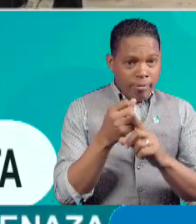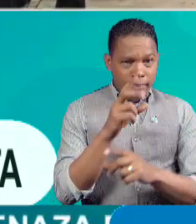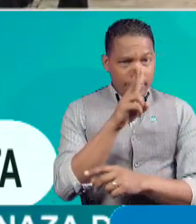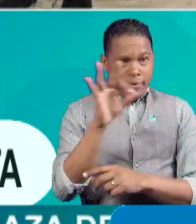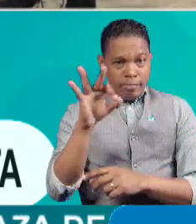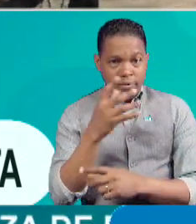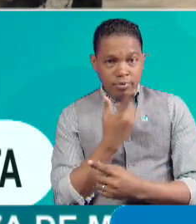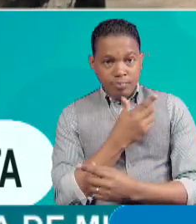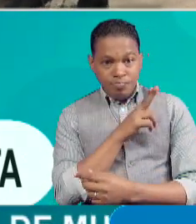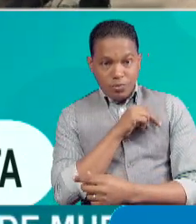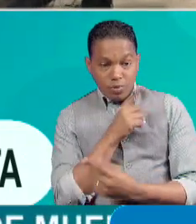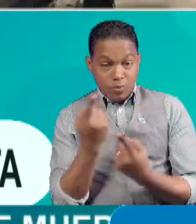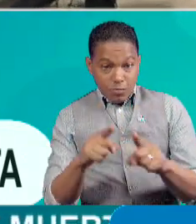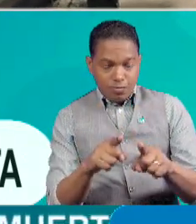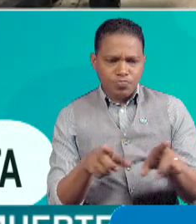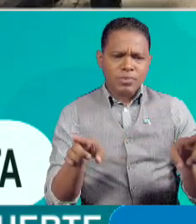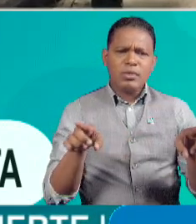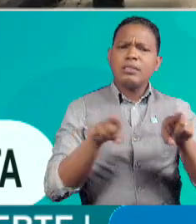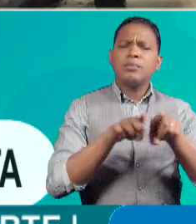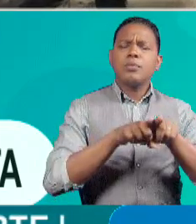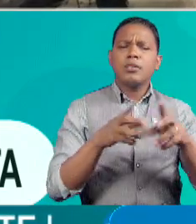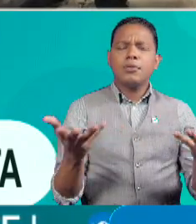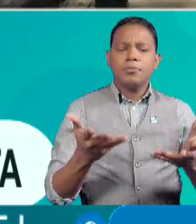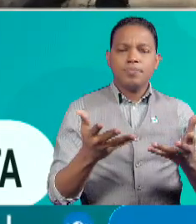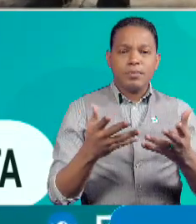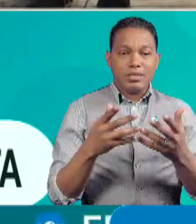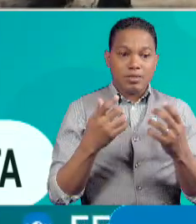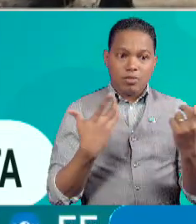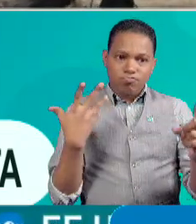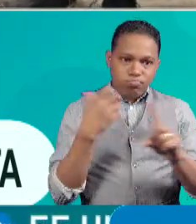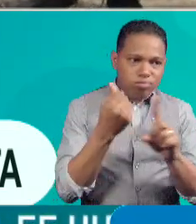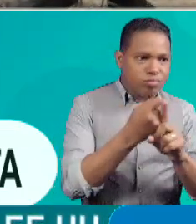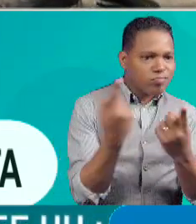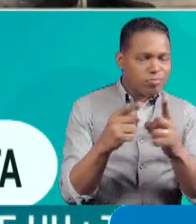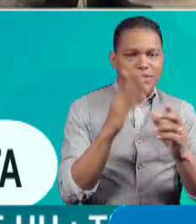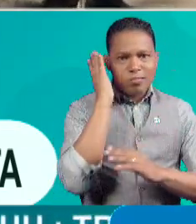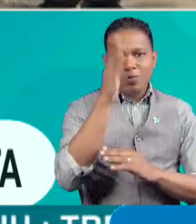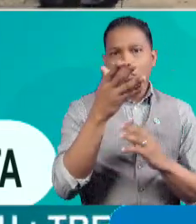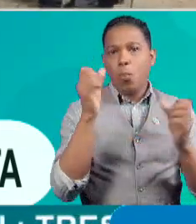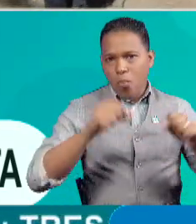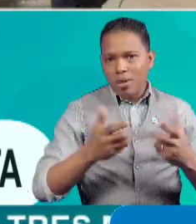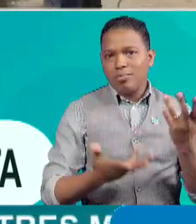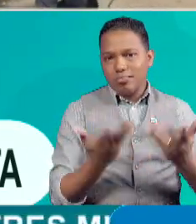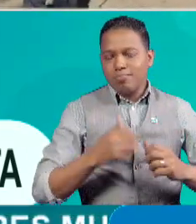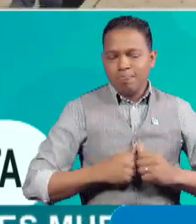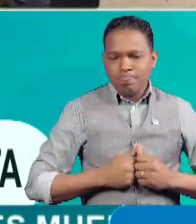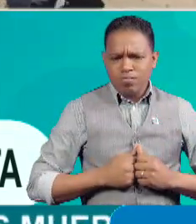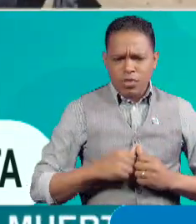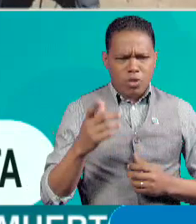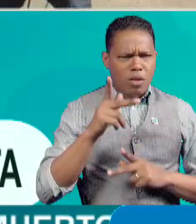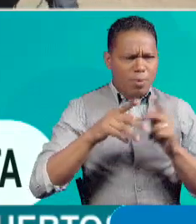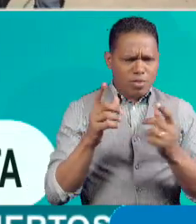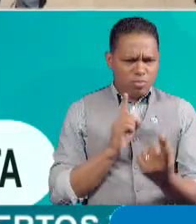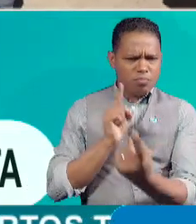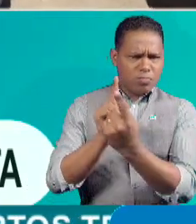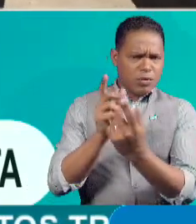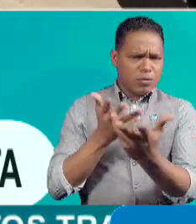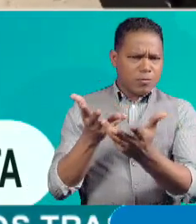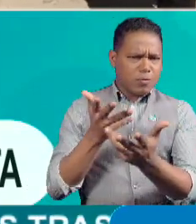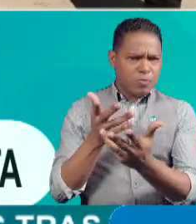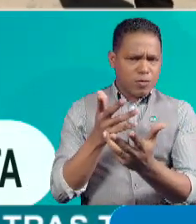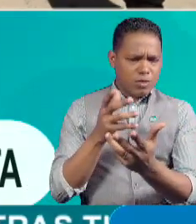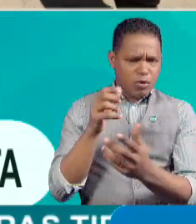29 de noviembre, sino que también más accidentes pueden ocurrir. Y precisamente hay una persona aquí, vamos a conversar con ella, con